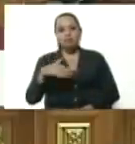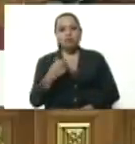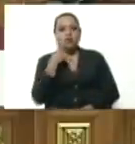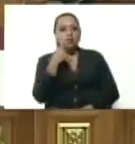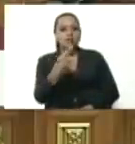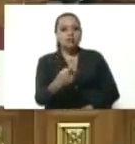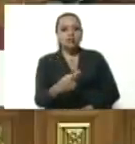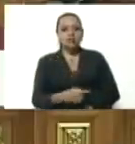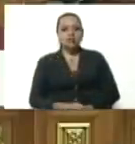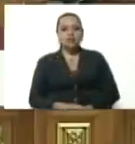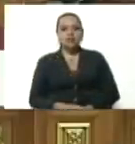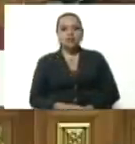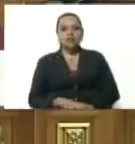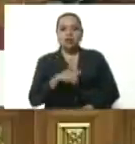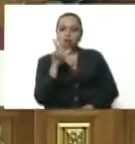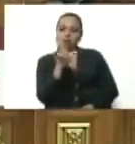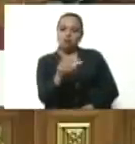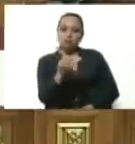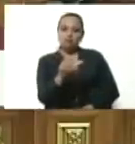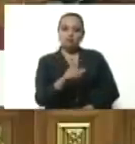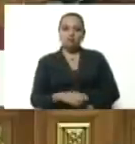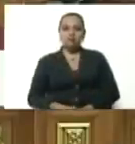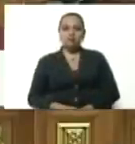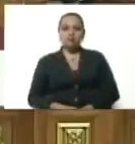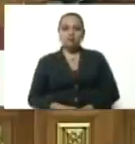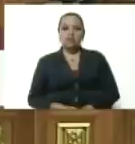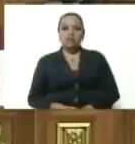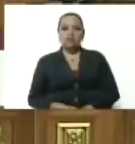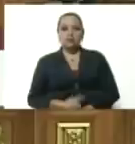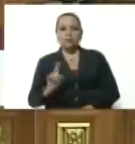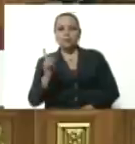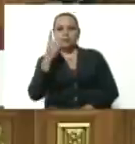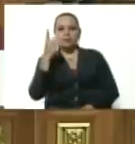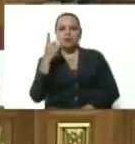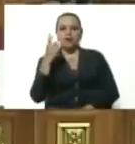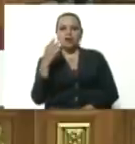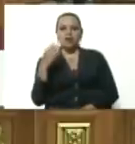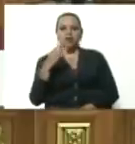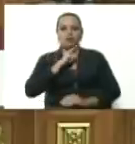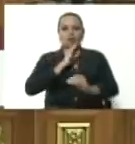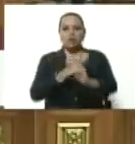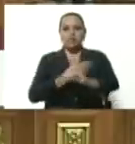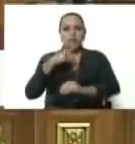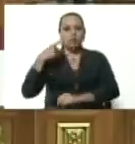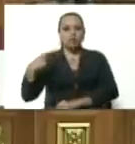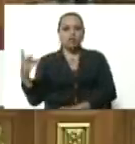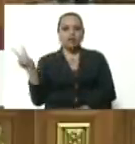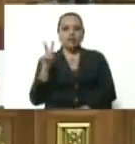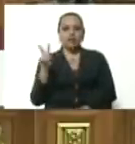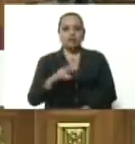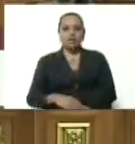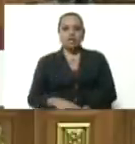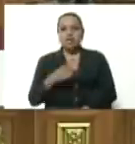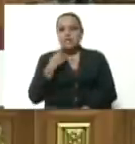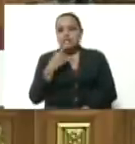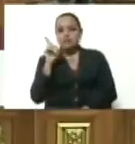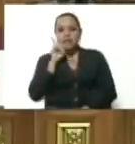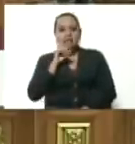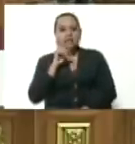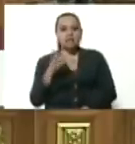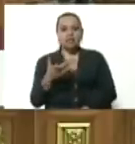negar que el Partido Socialista Unido de Venezuela es la principal fuerza política de este país. Nadie, o sea, negarlo es